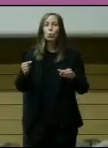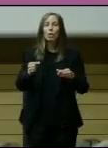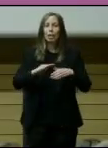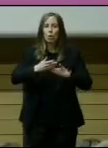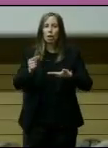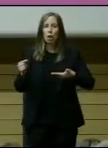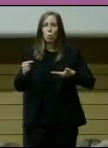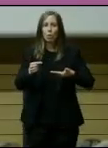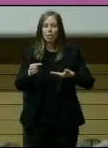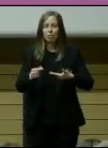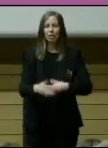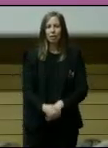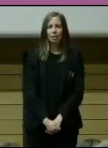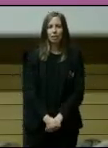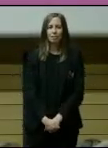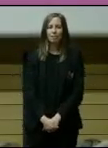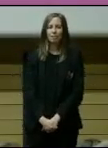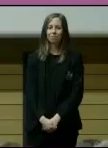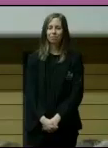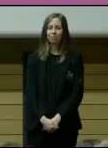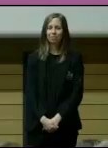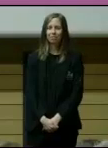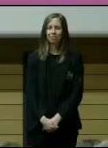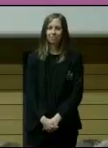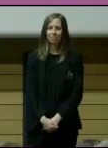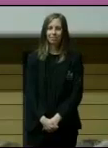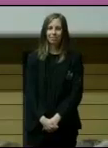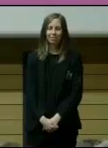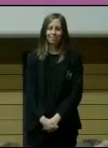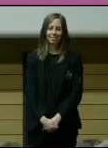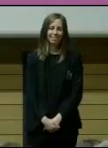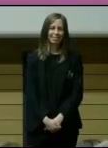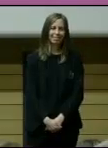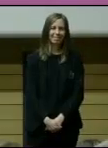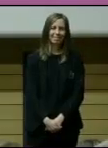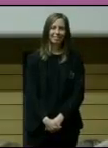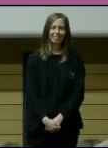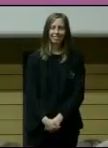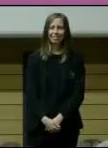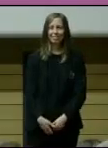No se ve.